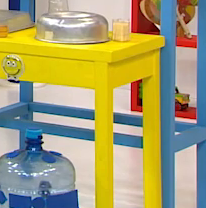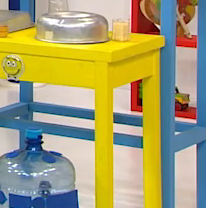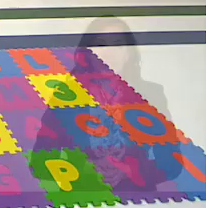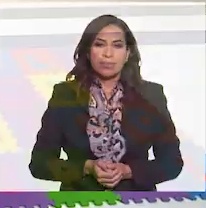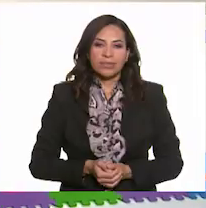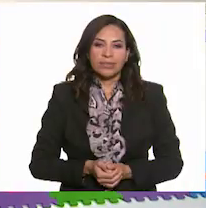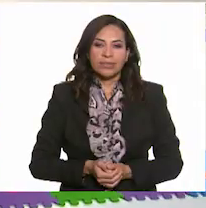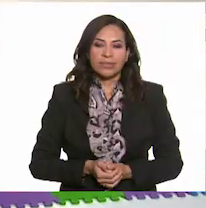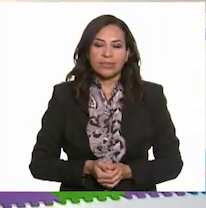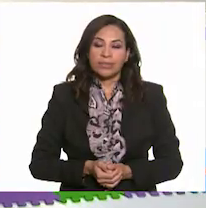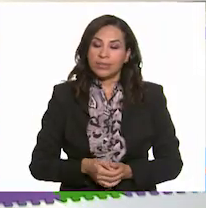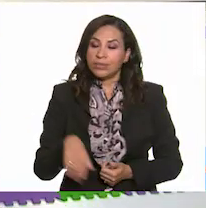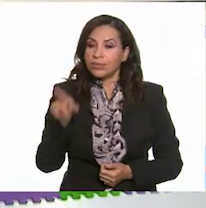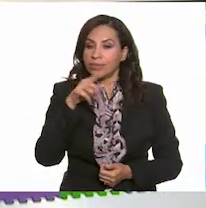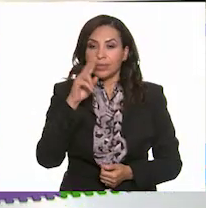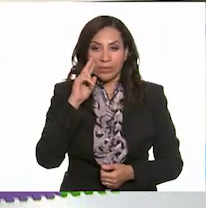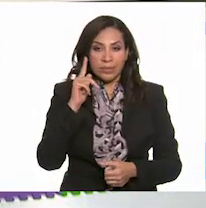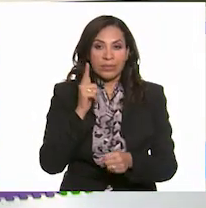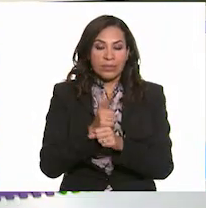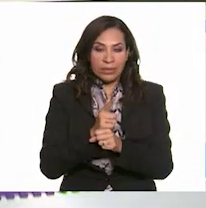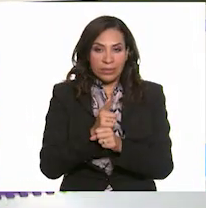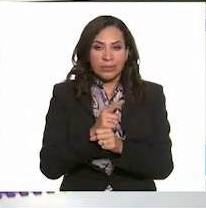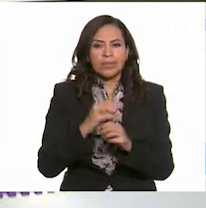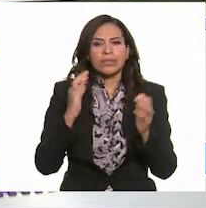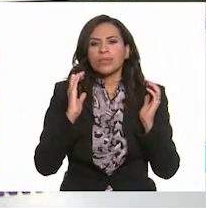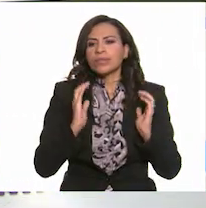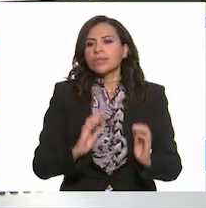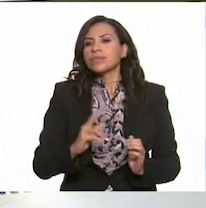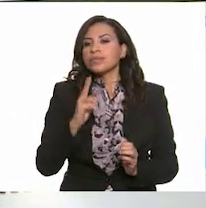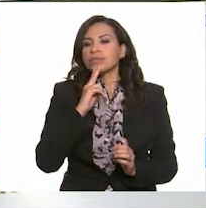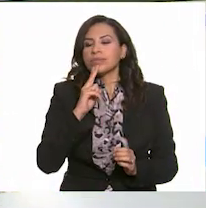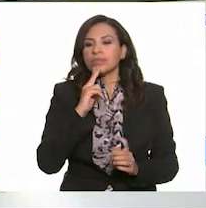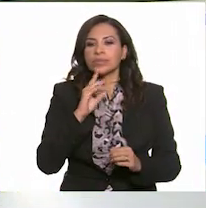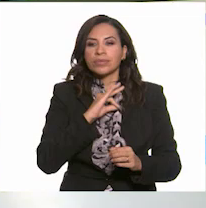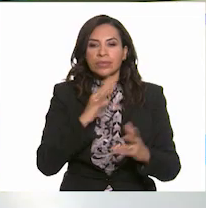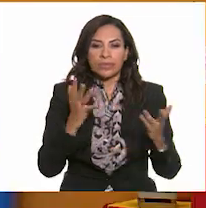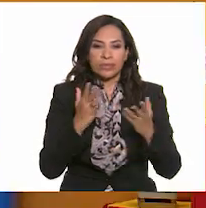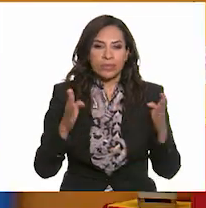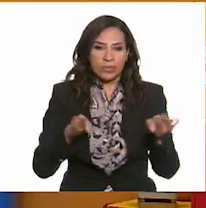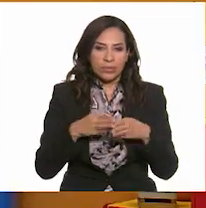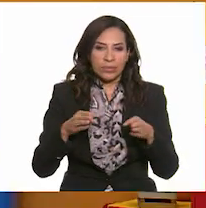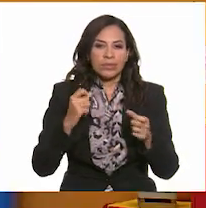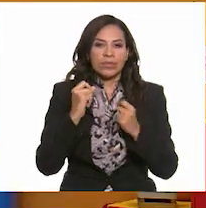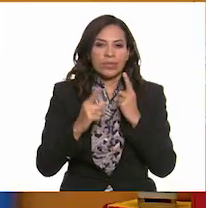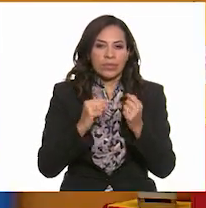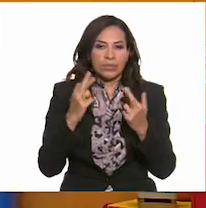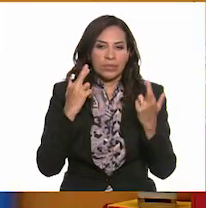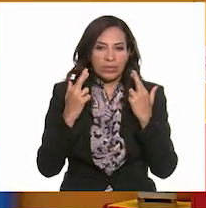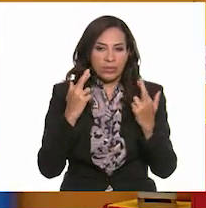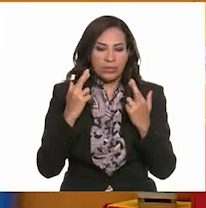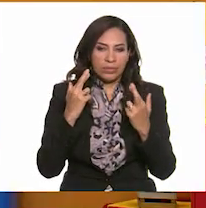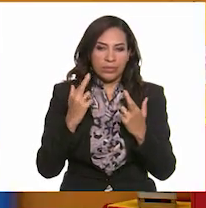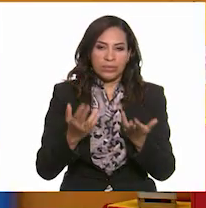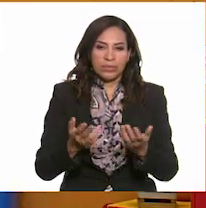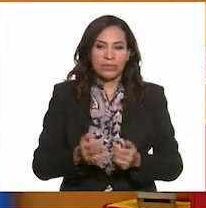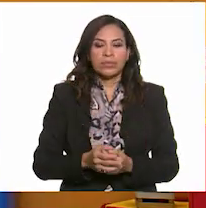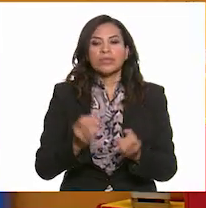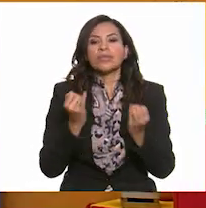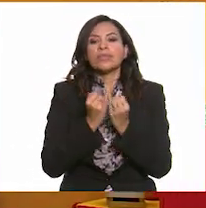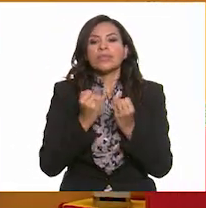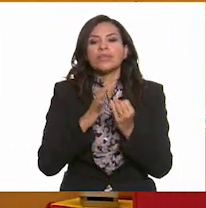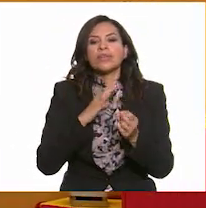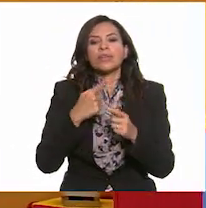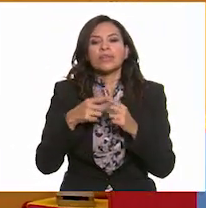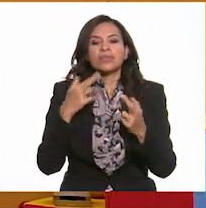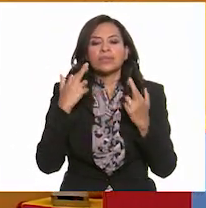¿Listo? Pues como te diste cuenta, nuestro cuerpo sirve también para hacer música o algunos sonidos. Claro. ¿Sale? También hay